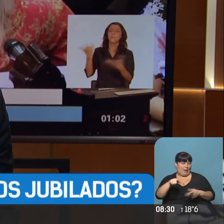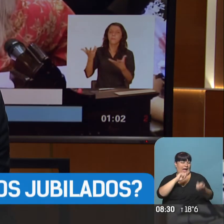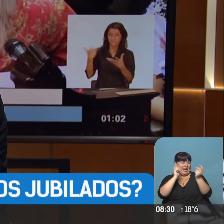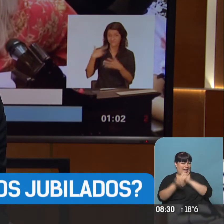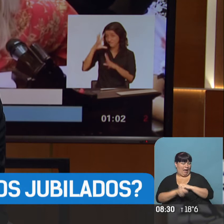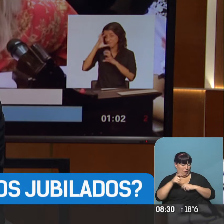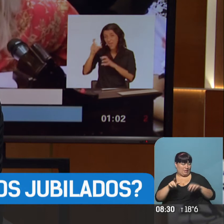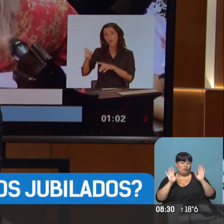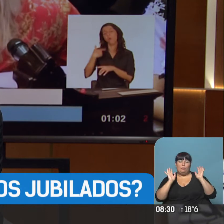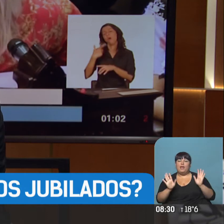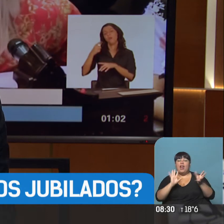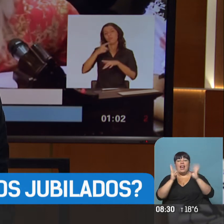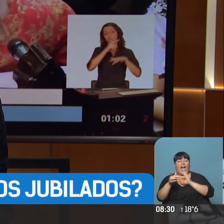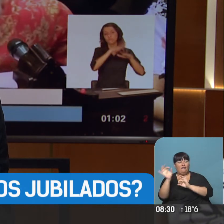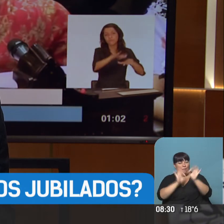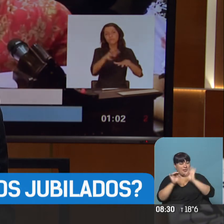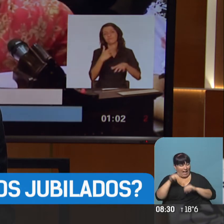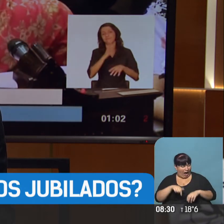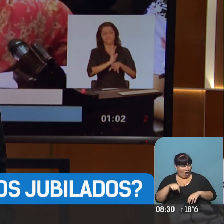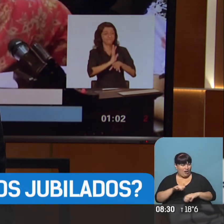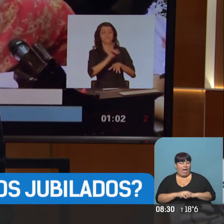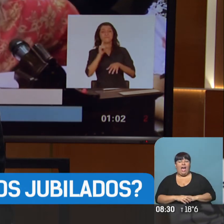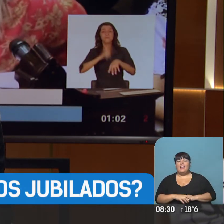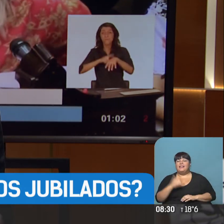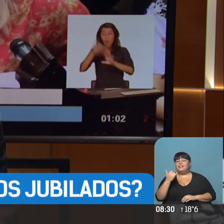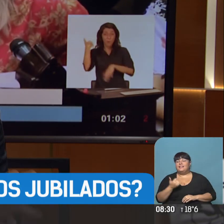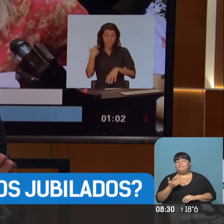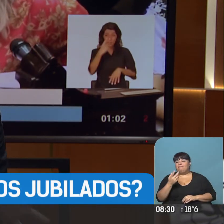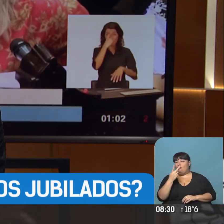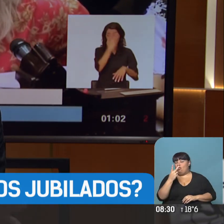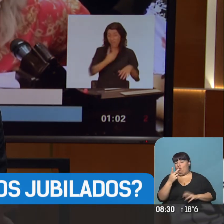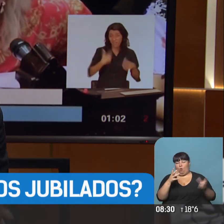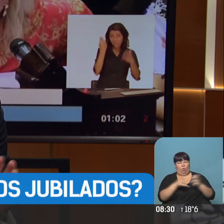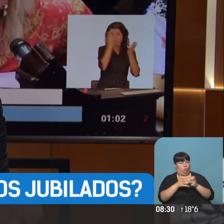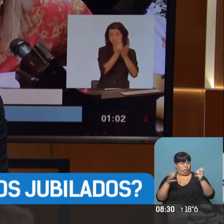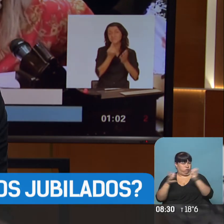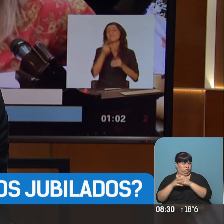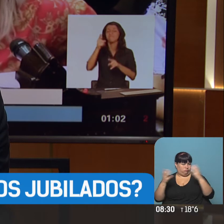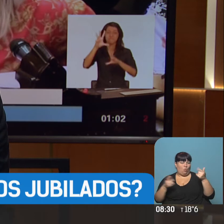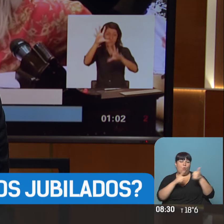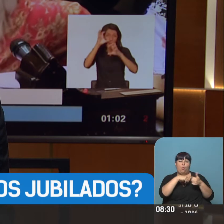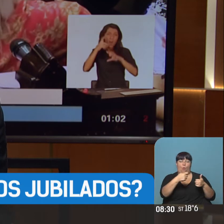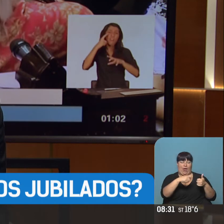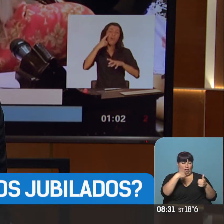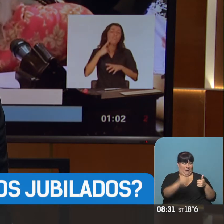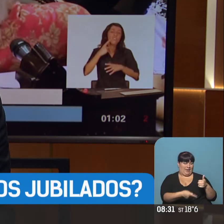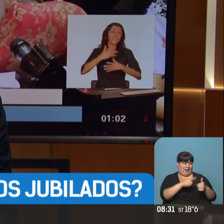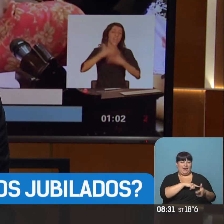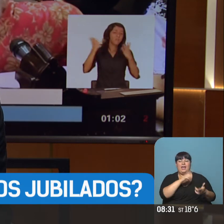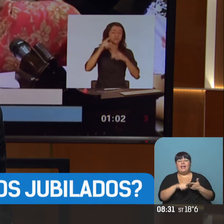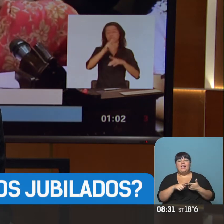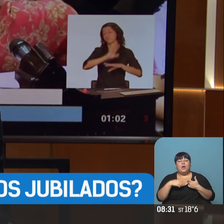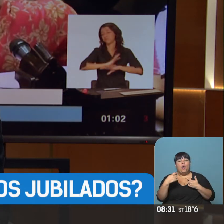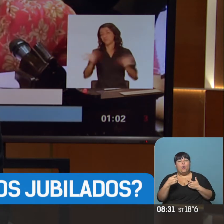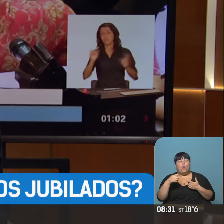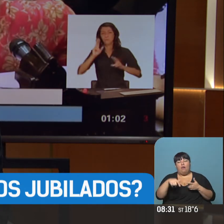reforma para esto. Pero con el esquema actual hay dos grandes grupos. Sí. Primero, el que se jubila mañana. Las